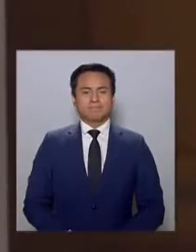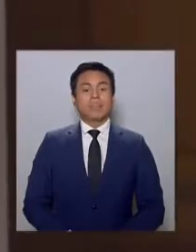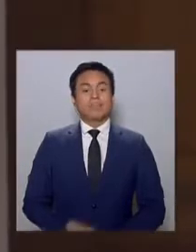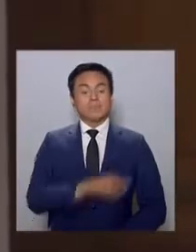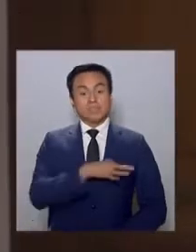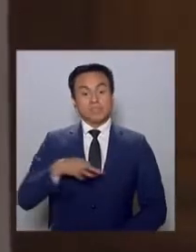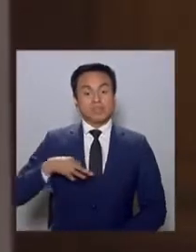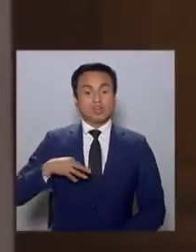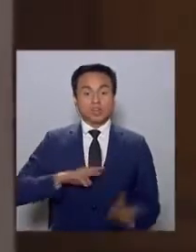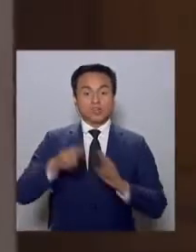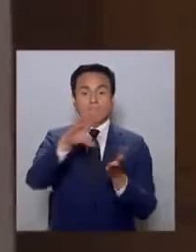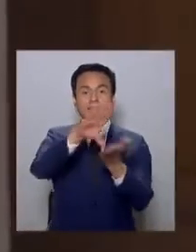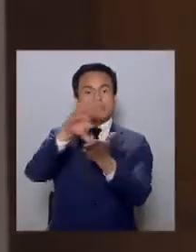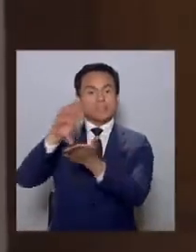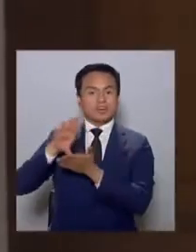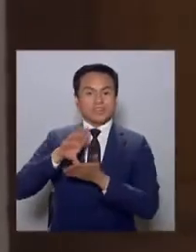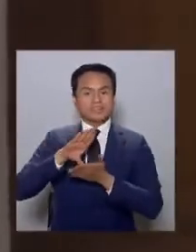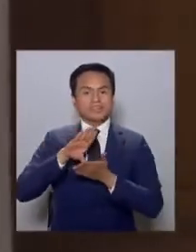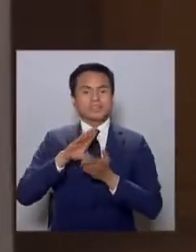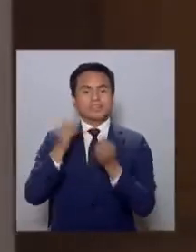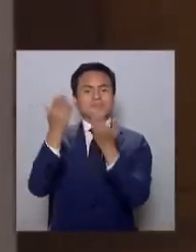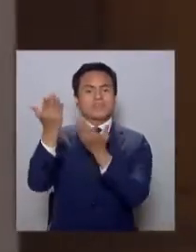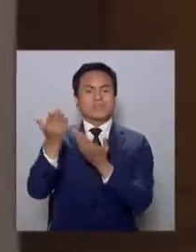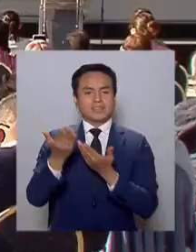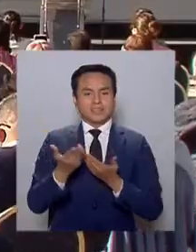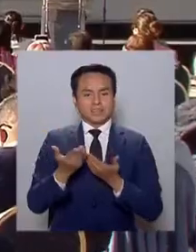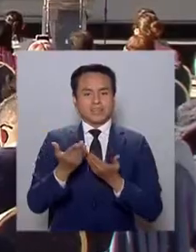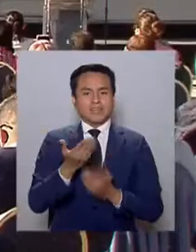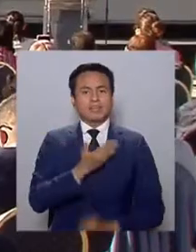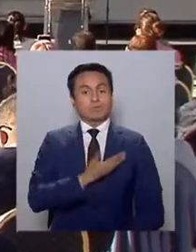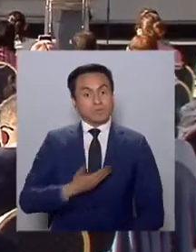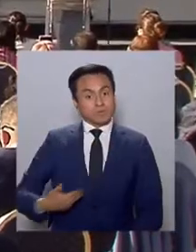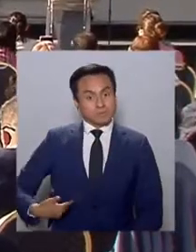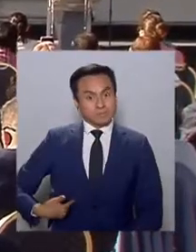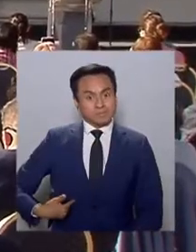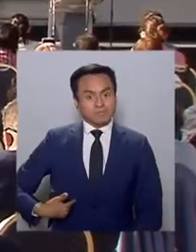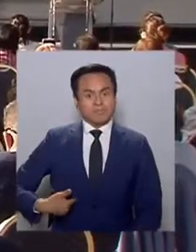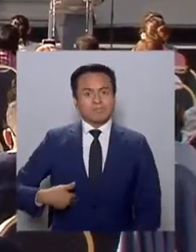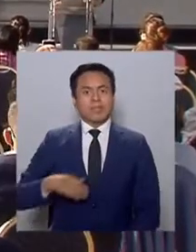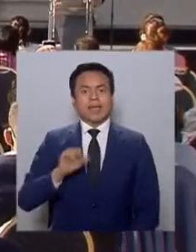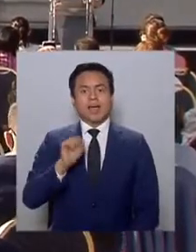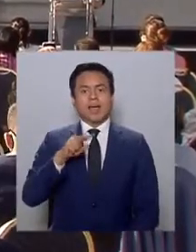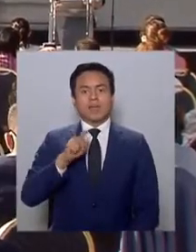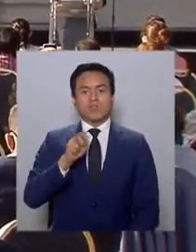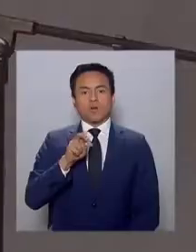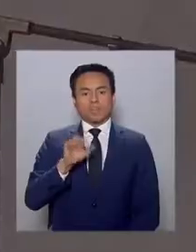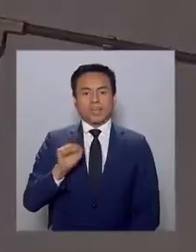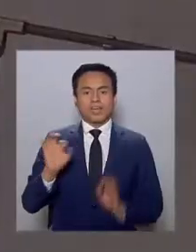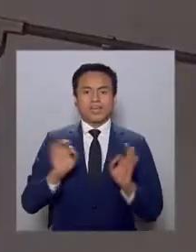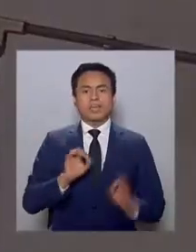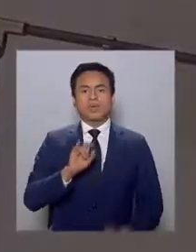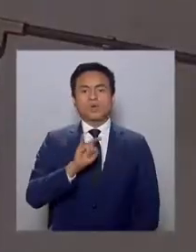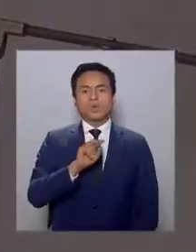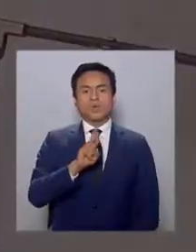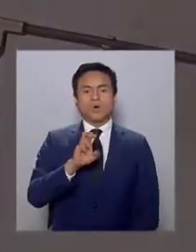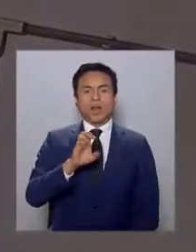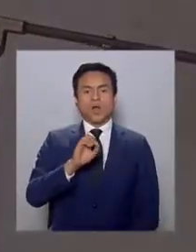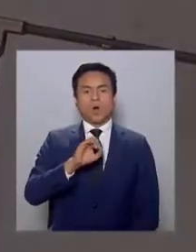En el Ministerio de Relaciones Exteriores le doy la bienvenida al gobierno a doña Antonia Urrejola Noguera.